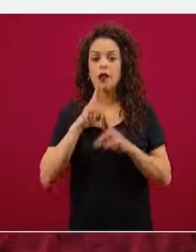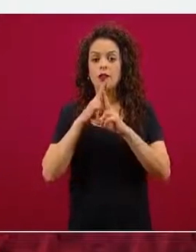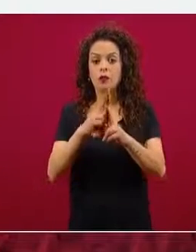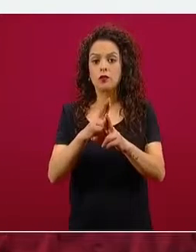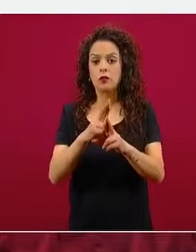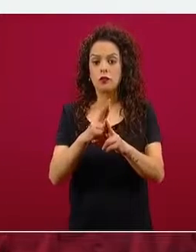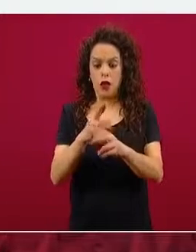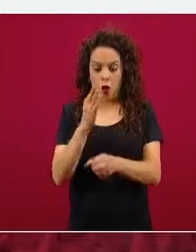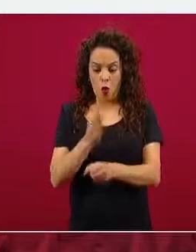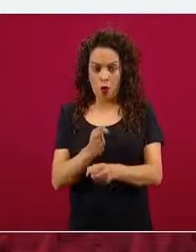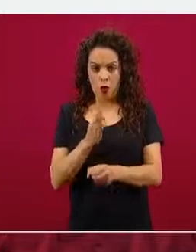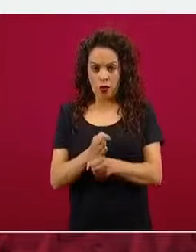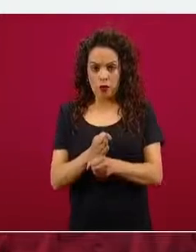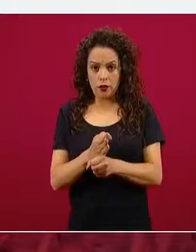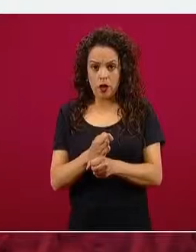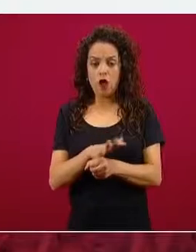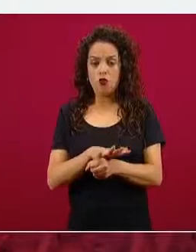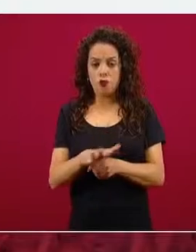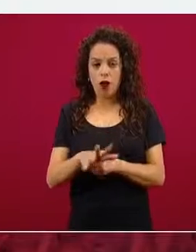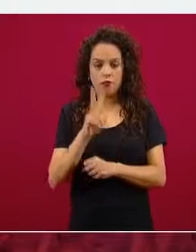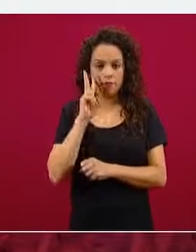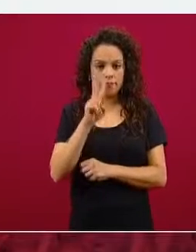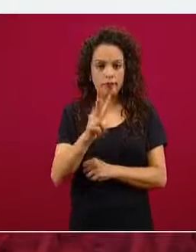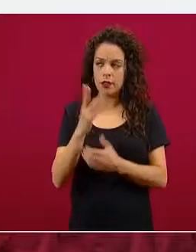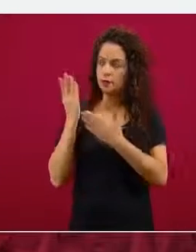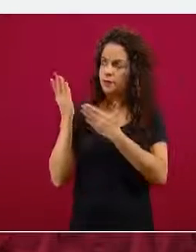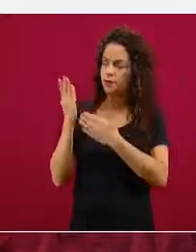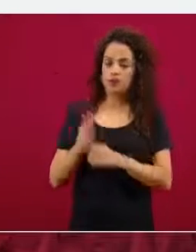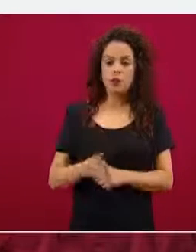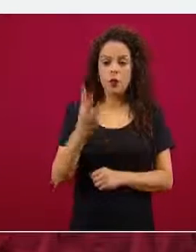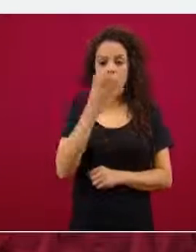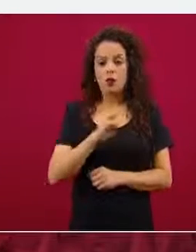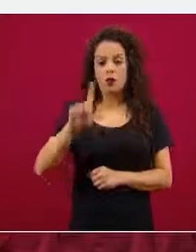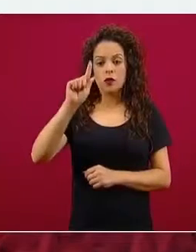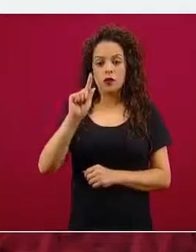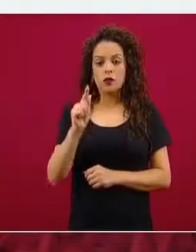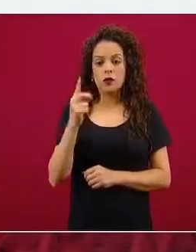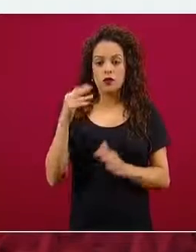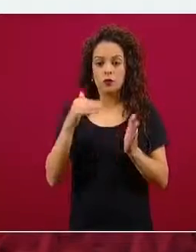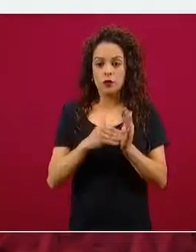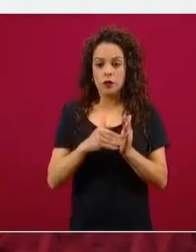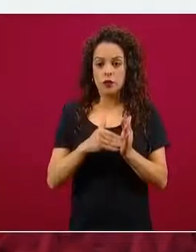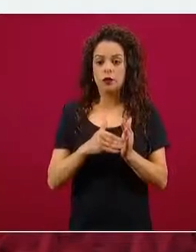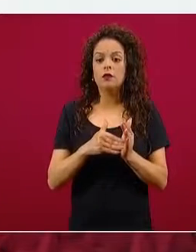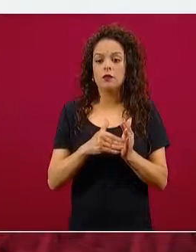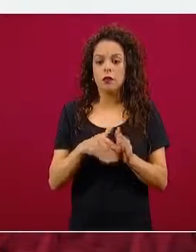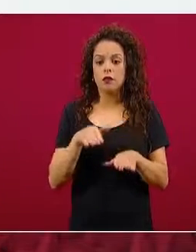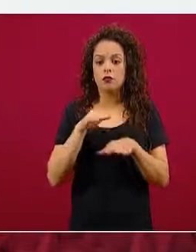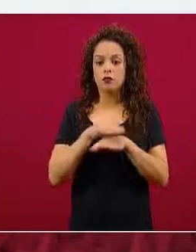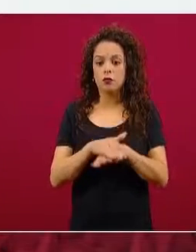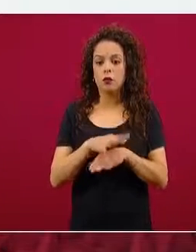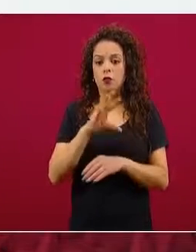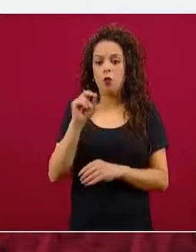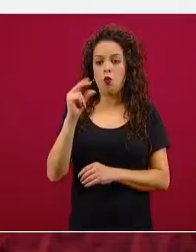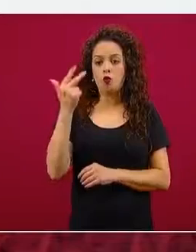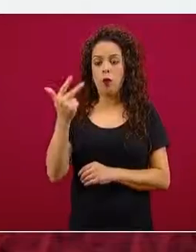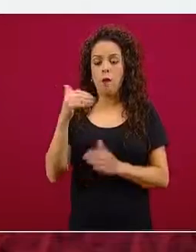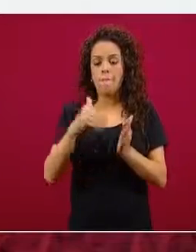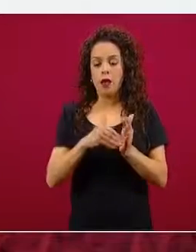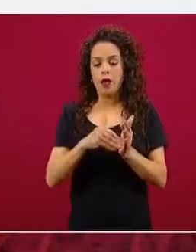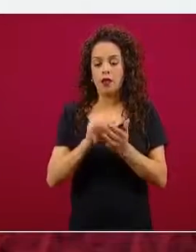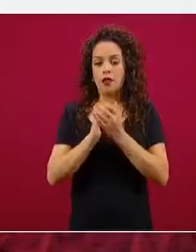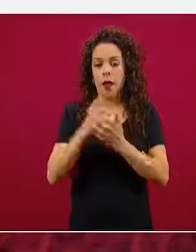fecha. Como acabamos de decir, tenemos 472,000 sobre una base de 508,000 tandas para este año. Es la